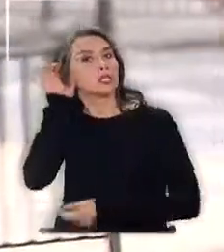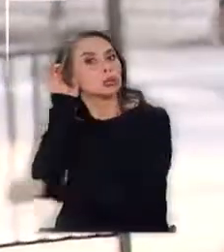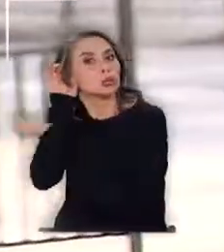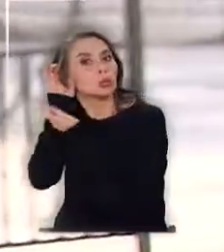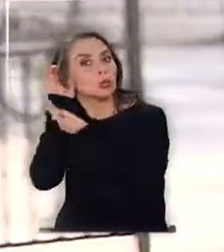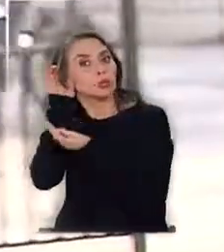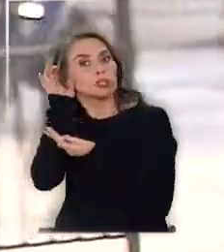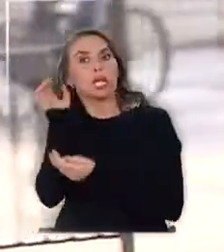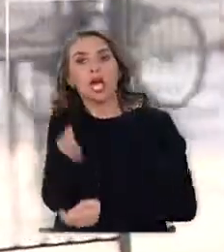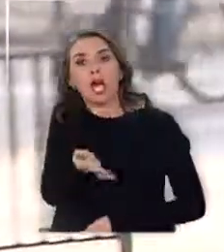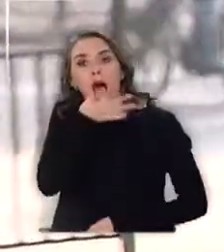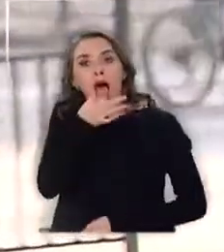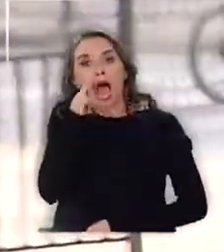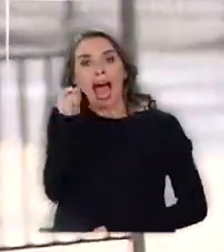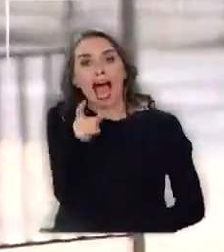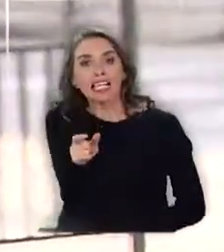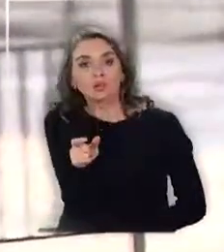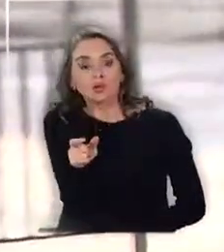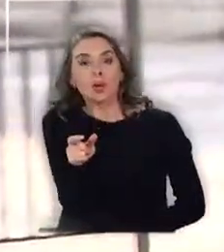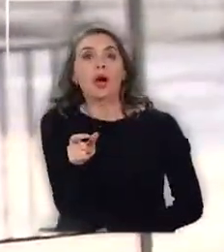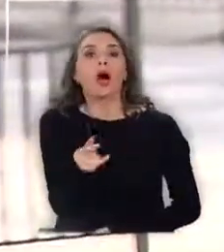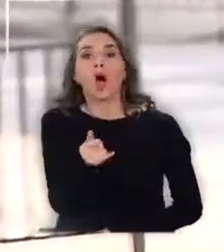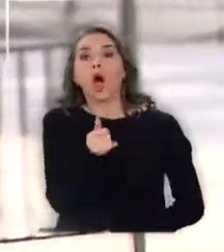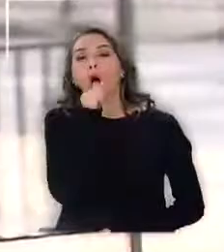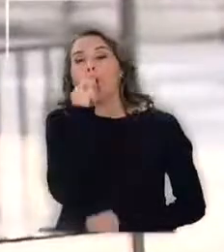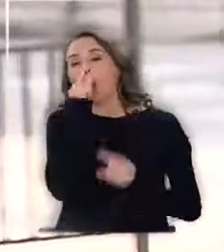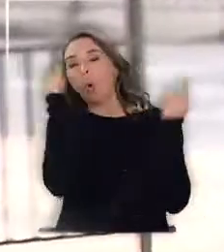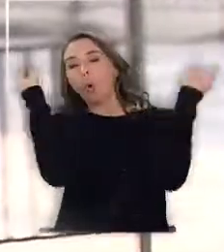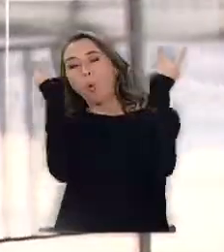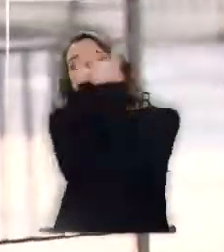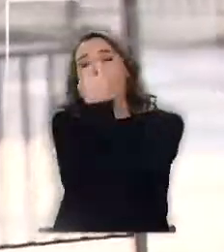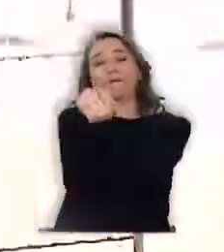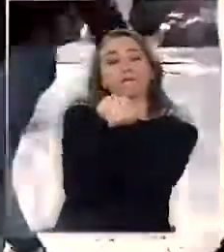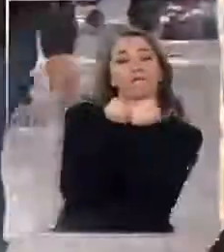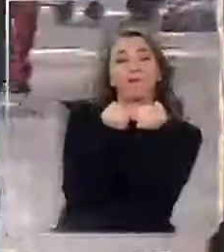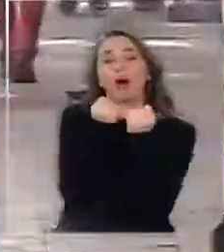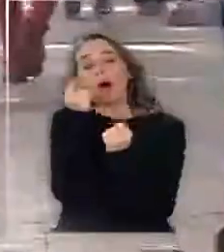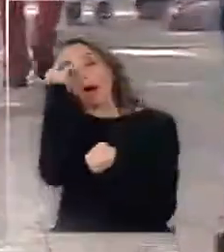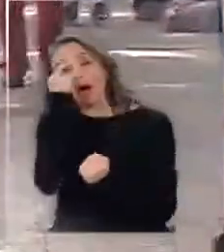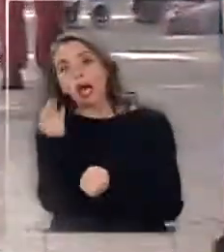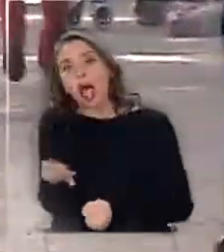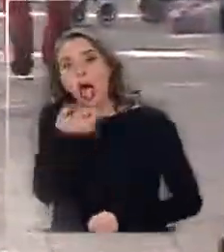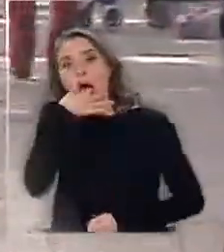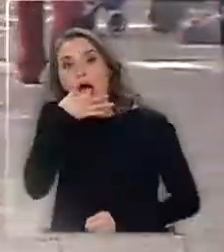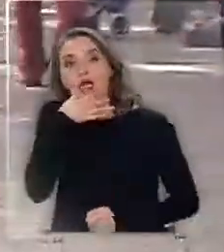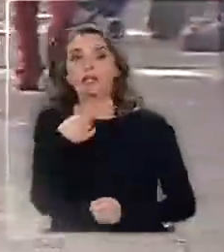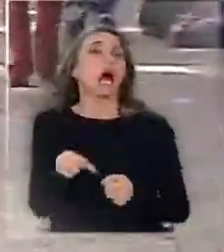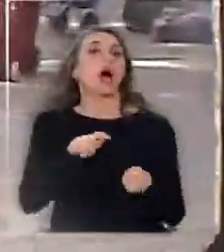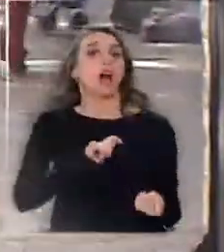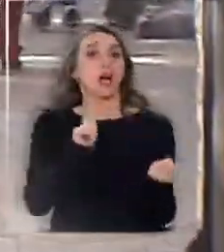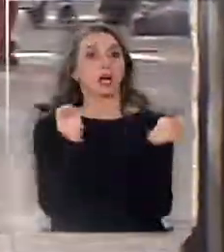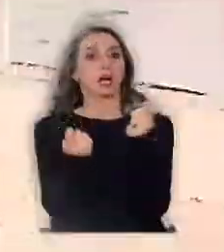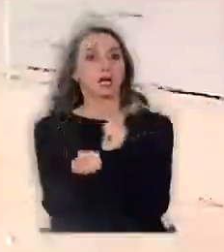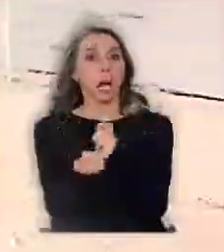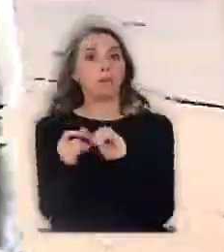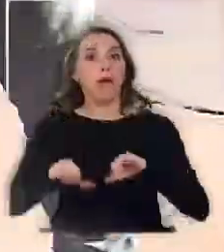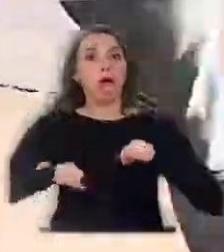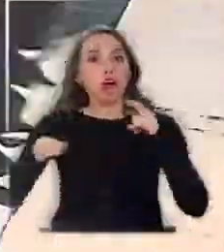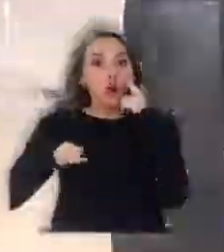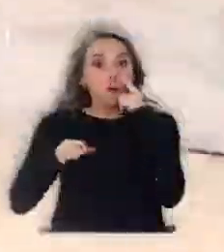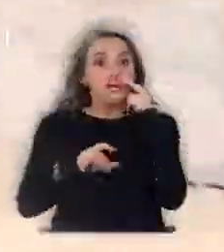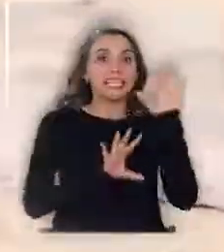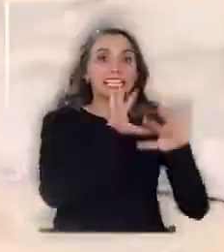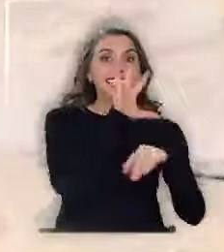ocupan Viagra, ¿cachai? Porque a veces, no sé, está muy curado y no... Tú sabes, po. Ahora, la situación está cambiando, ya que son los jóvenes entre